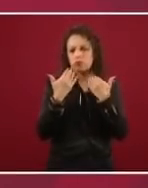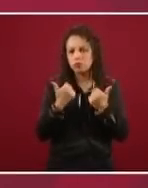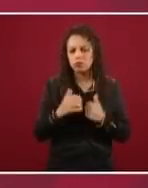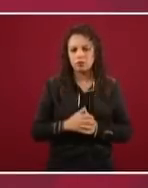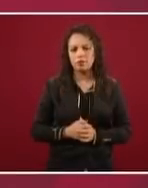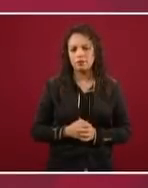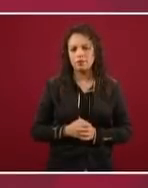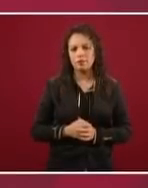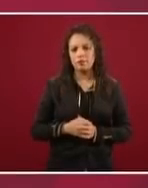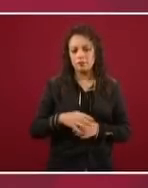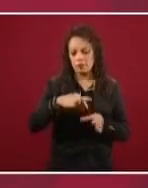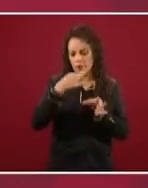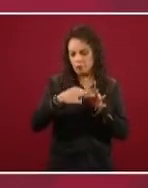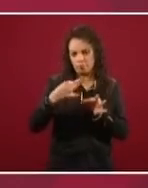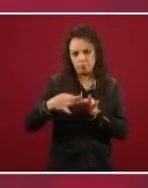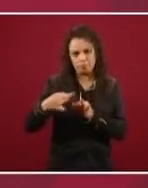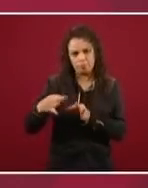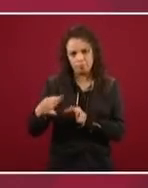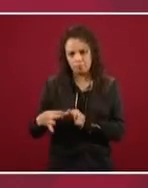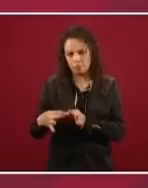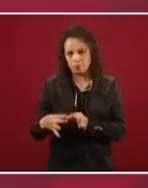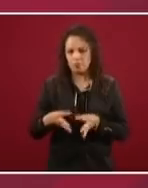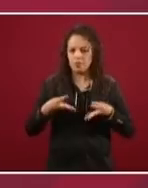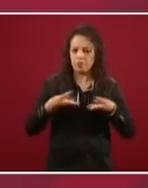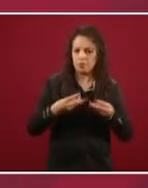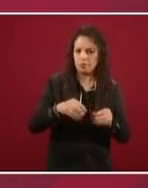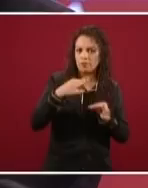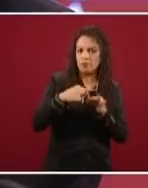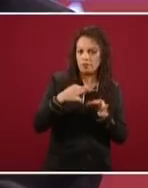de lo que ingresa a la hacienda pública